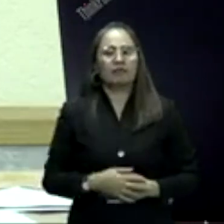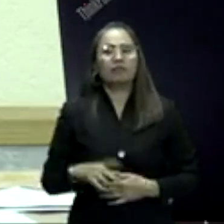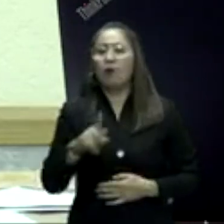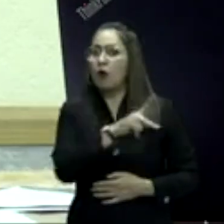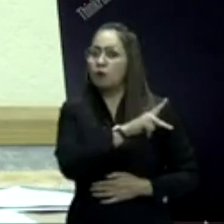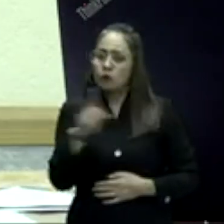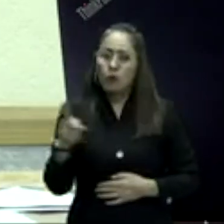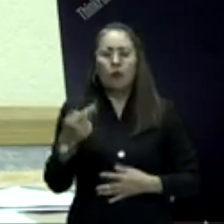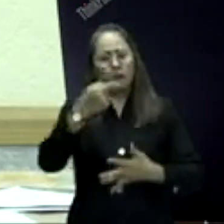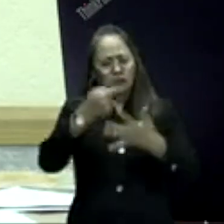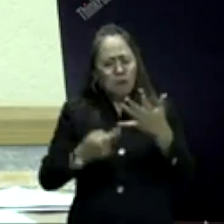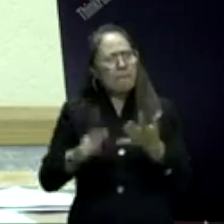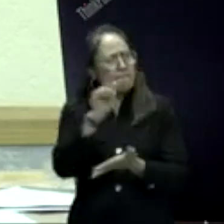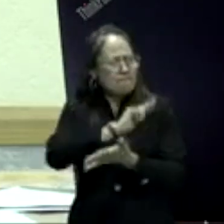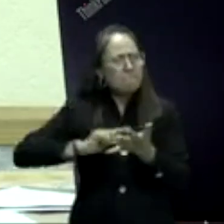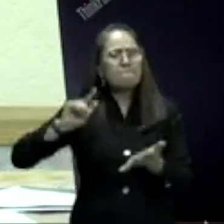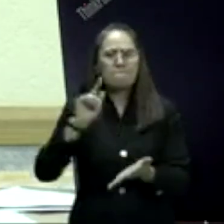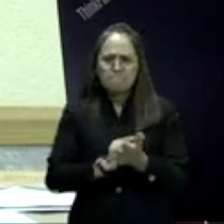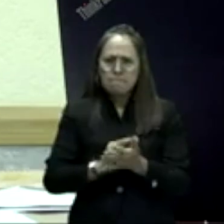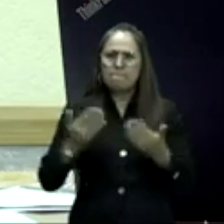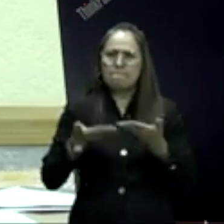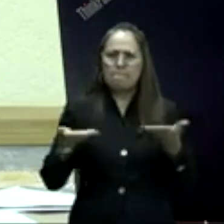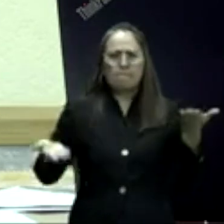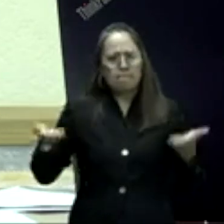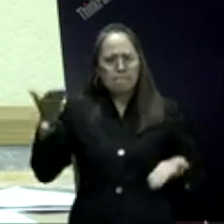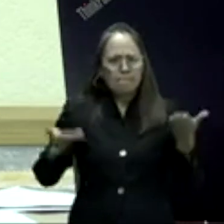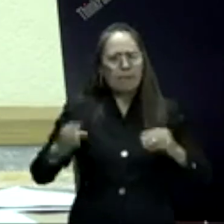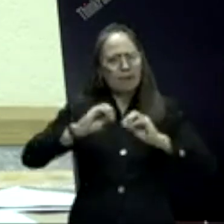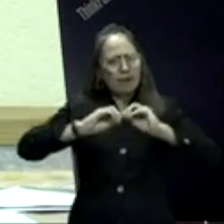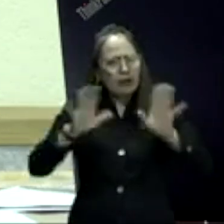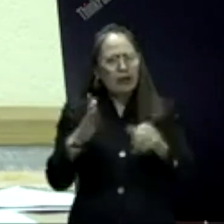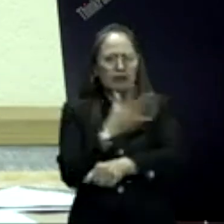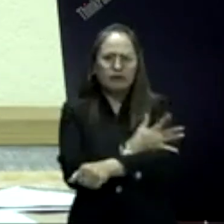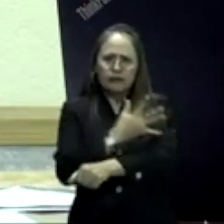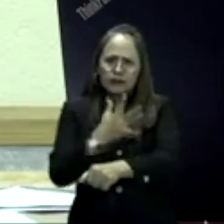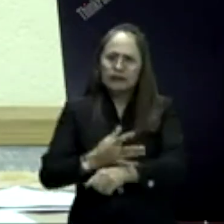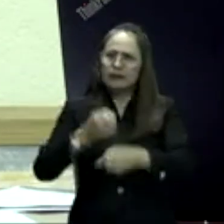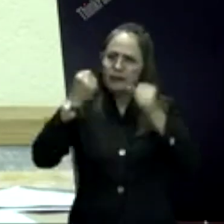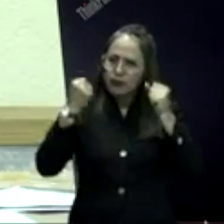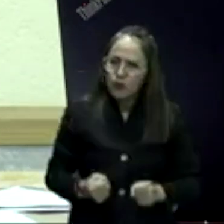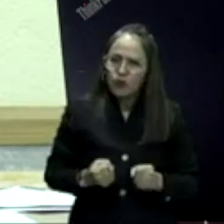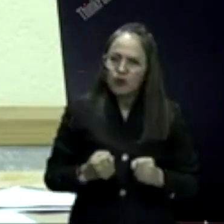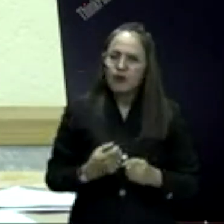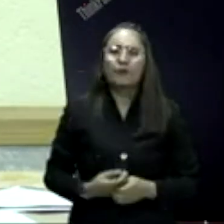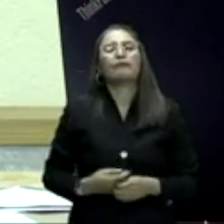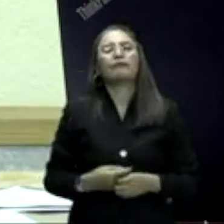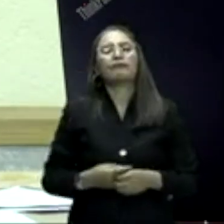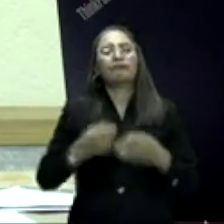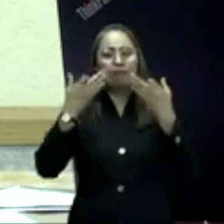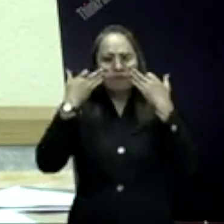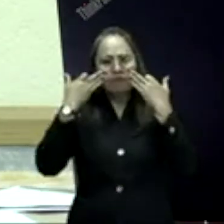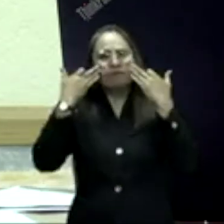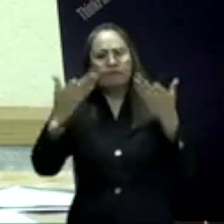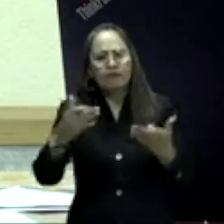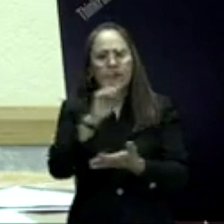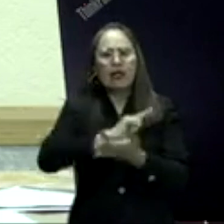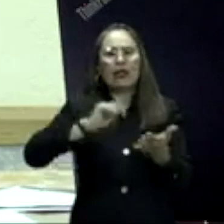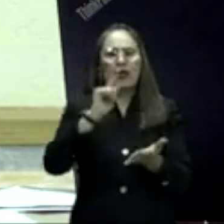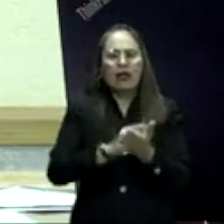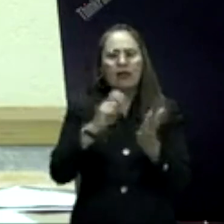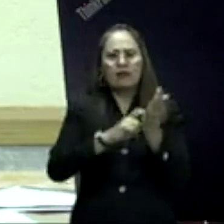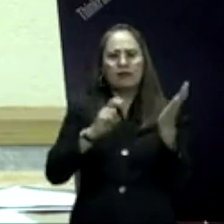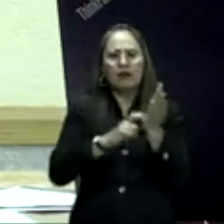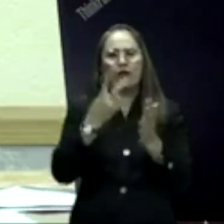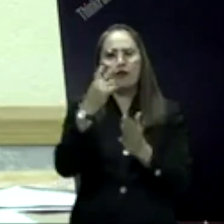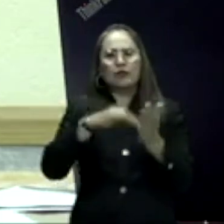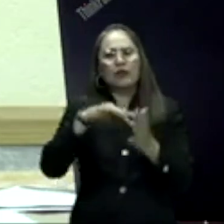en plenas condiciones de legalidad, equidad, transparencia, objetividad y certeza, y dan fe de que la instrumentación de la reforma de 2014 a través